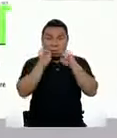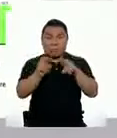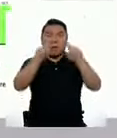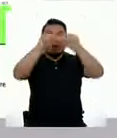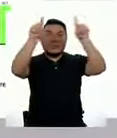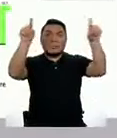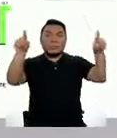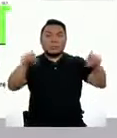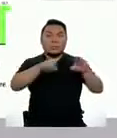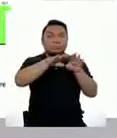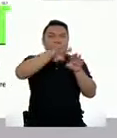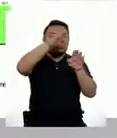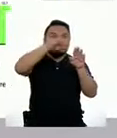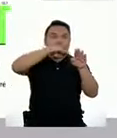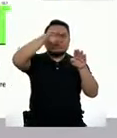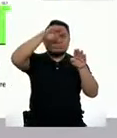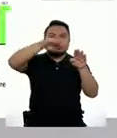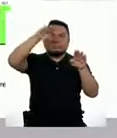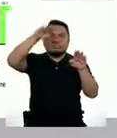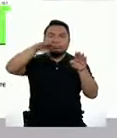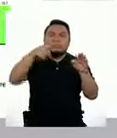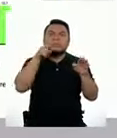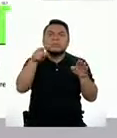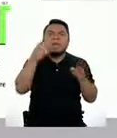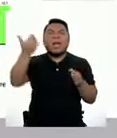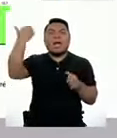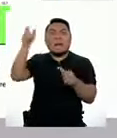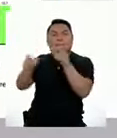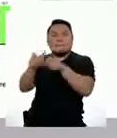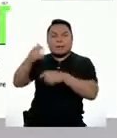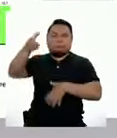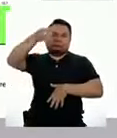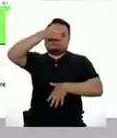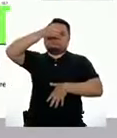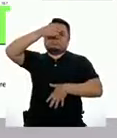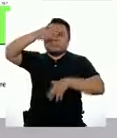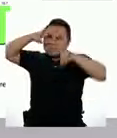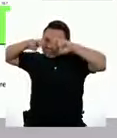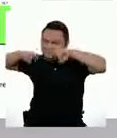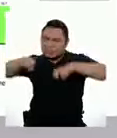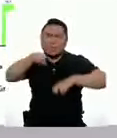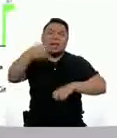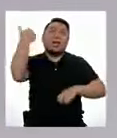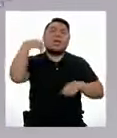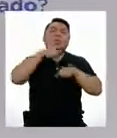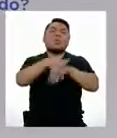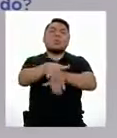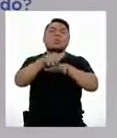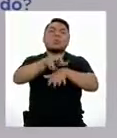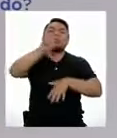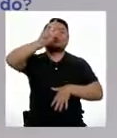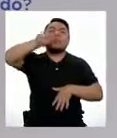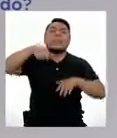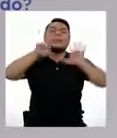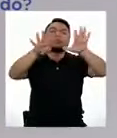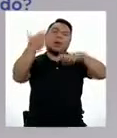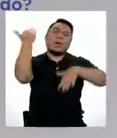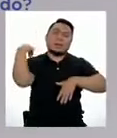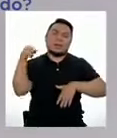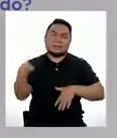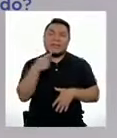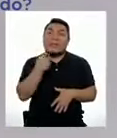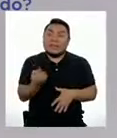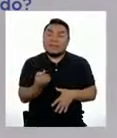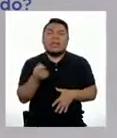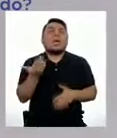que forma parte de una investigación realizada por Statista, que pertenece a julio del 2019 llamada ¿En qué